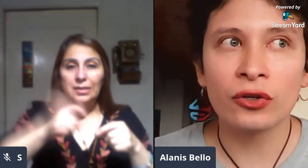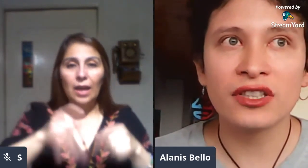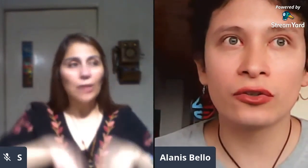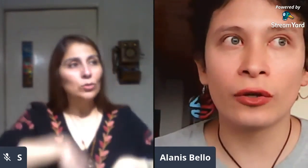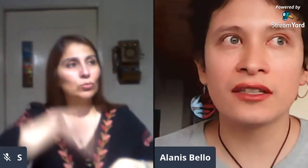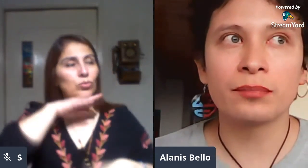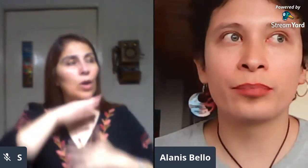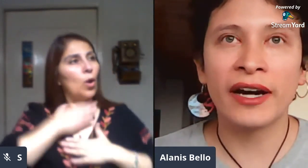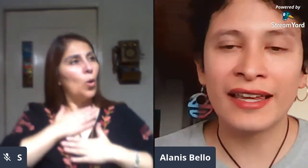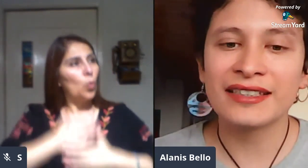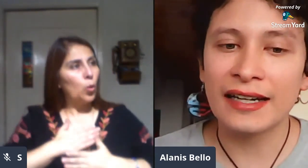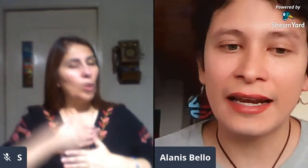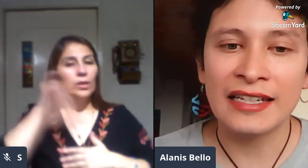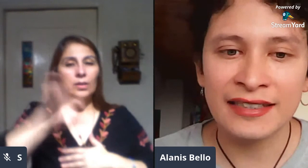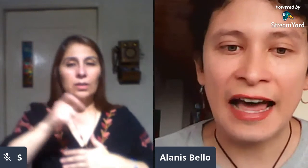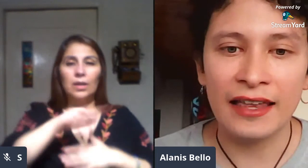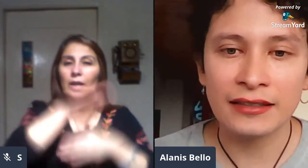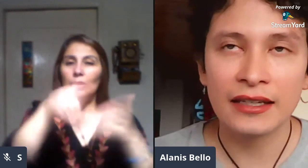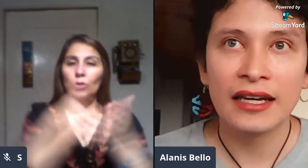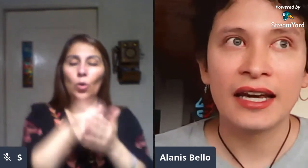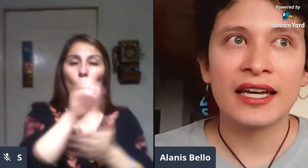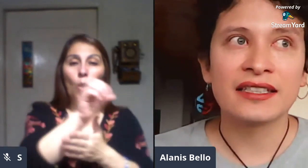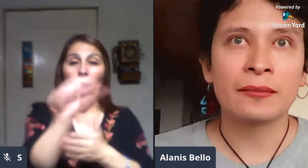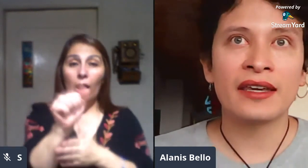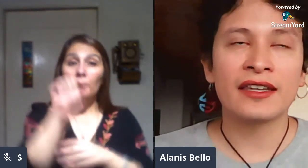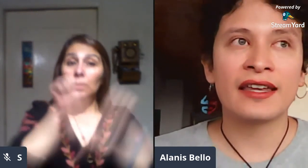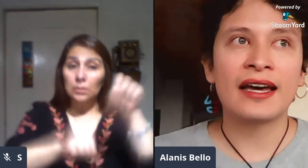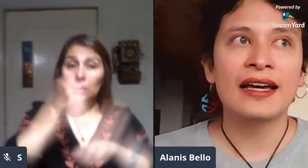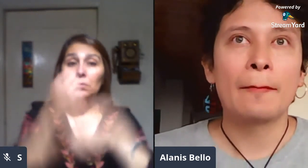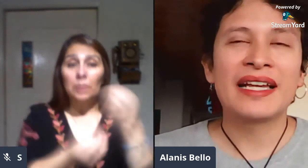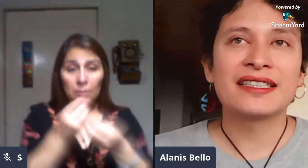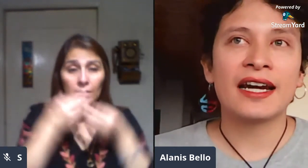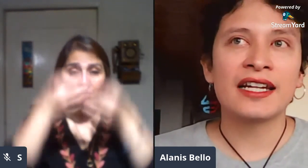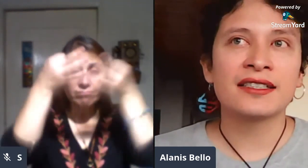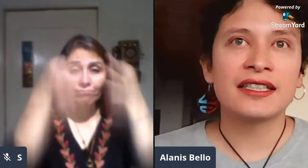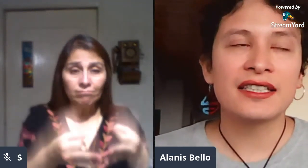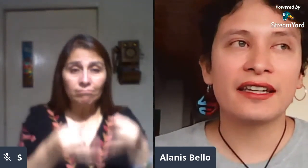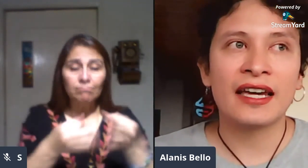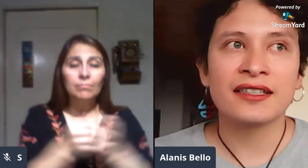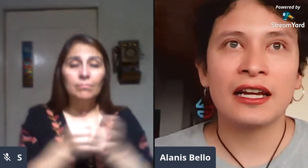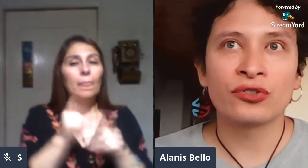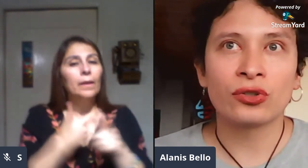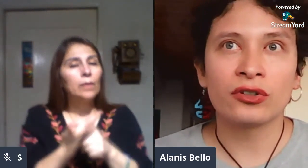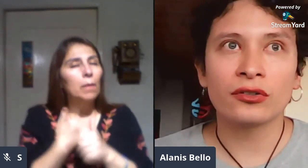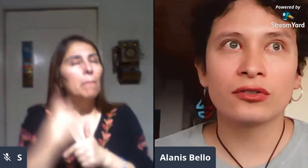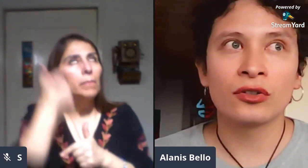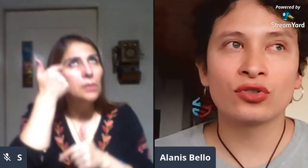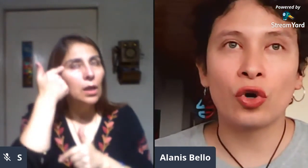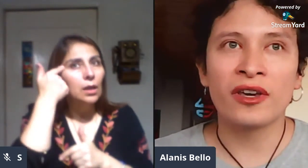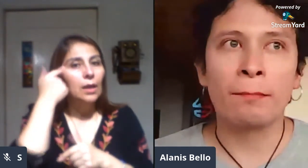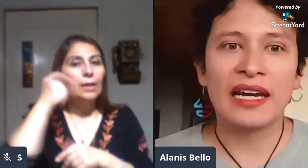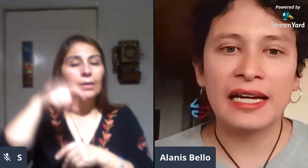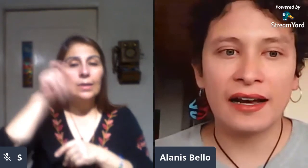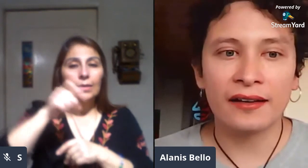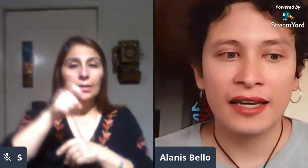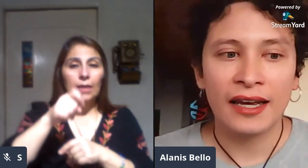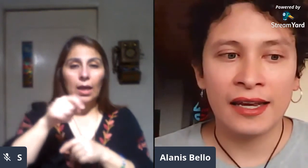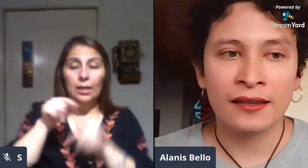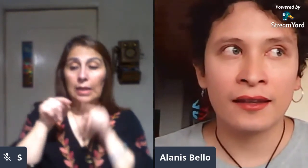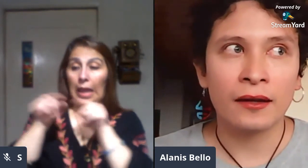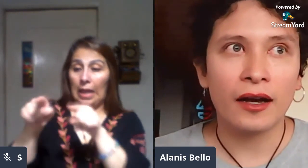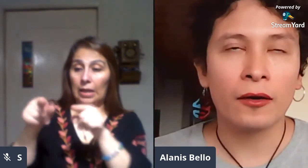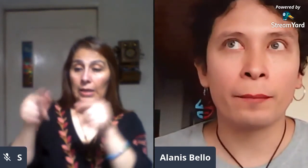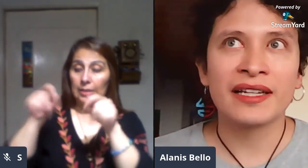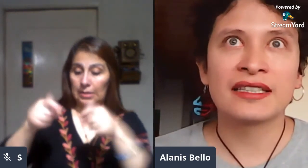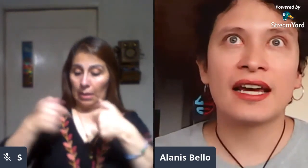de todos y todas puedan ser realizadas. En esa medida, pensar en las necesidades de los otros nos coimplica